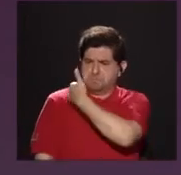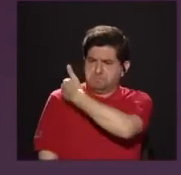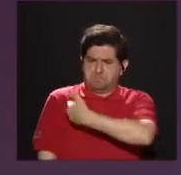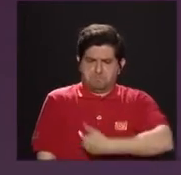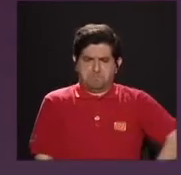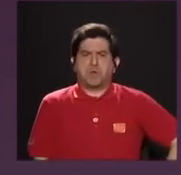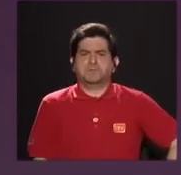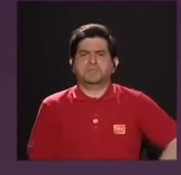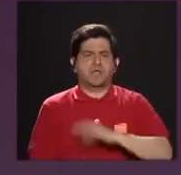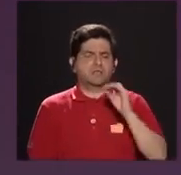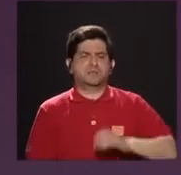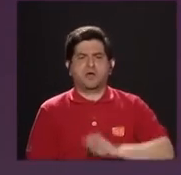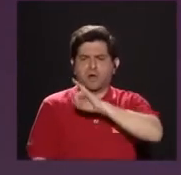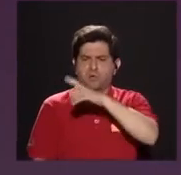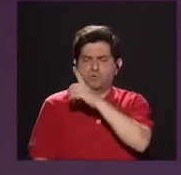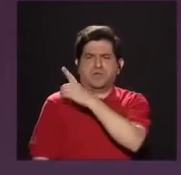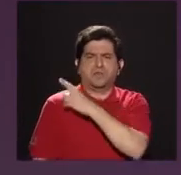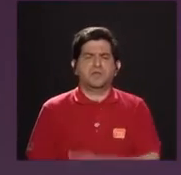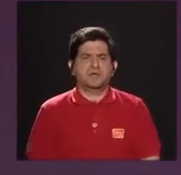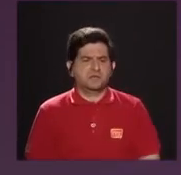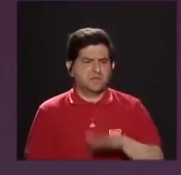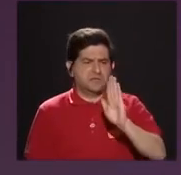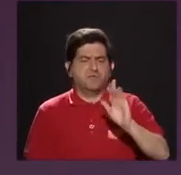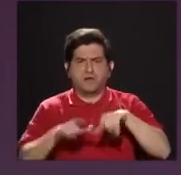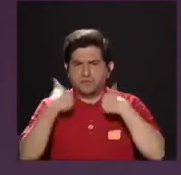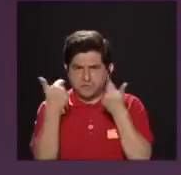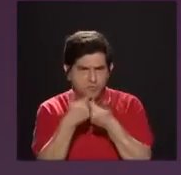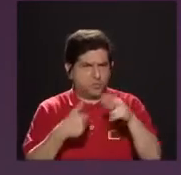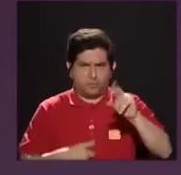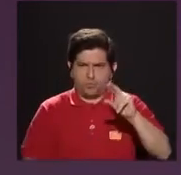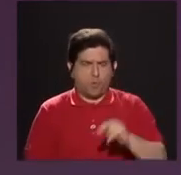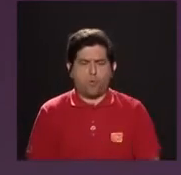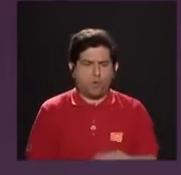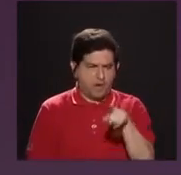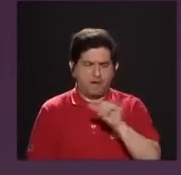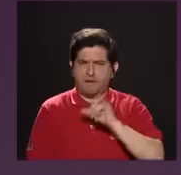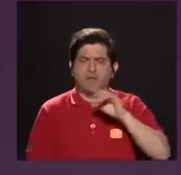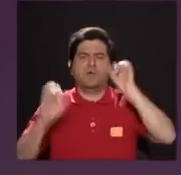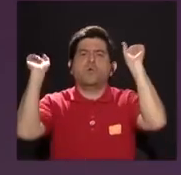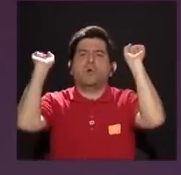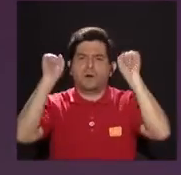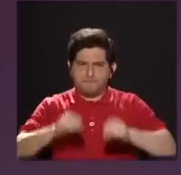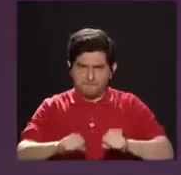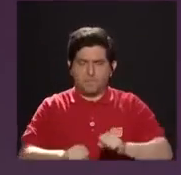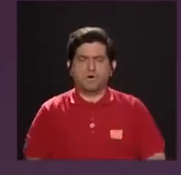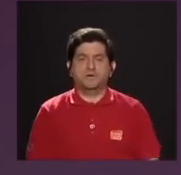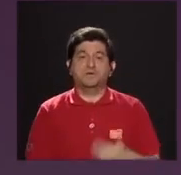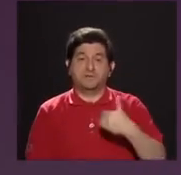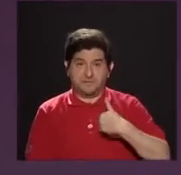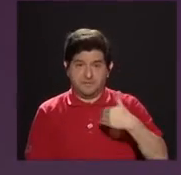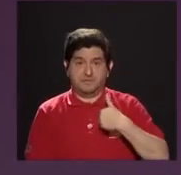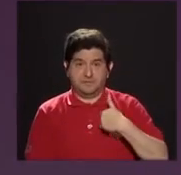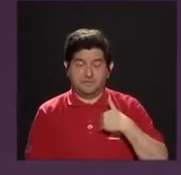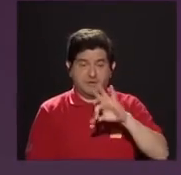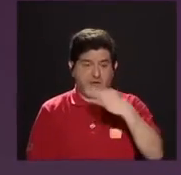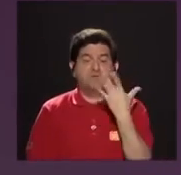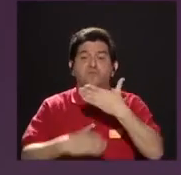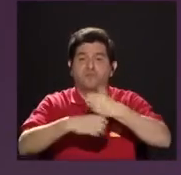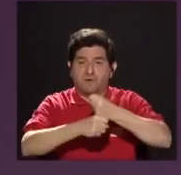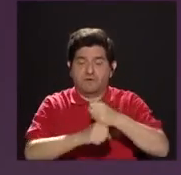presidencia o la junta directiva de sección o de grupo, sino que ellas también pueden y que tienen con qué